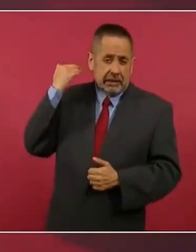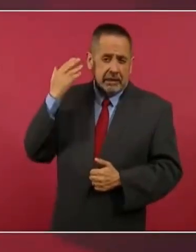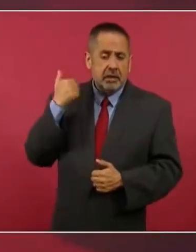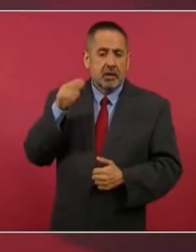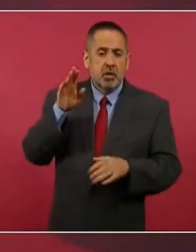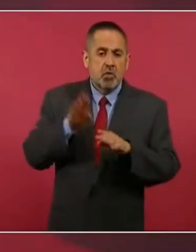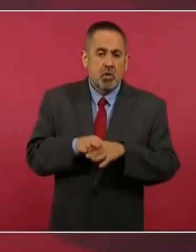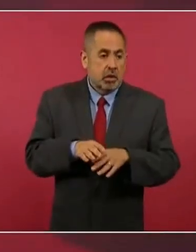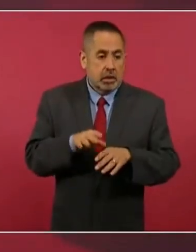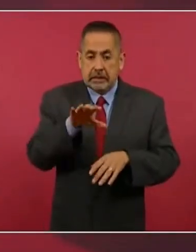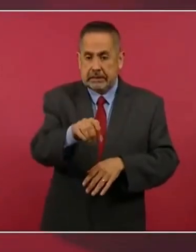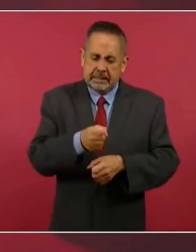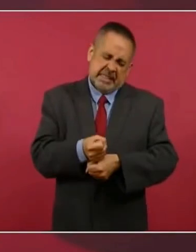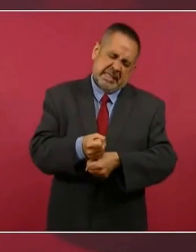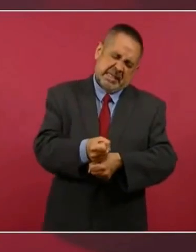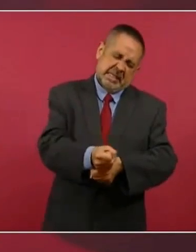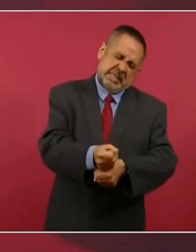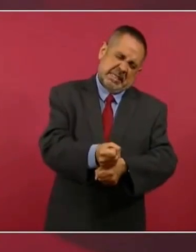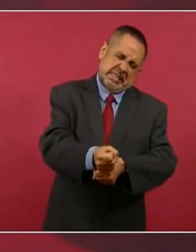Los torturaban.